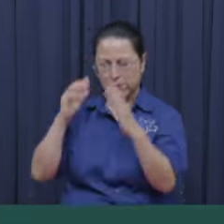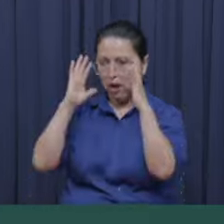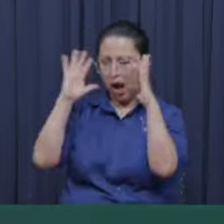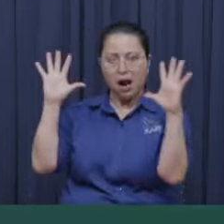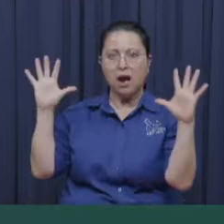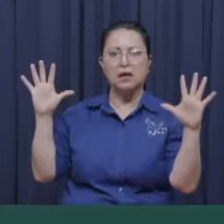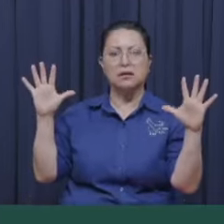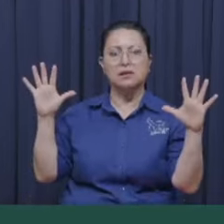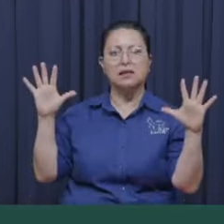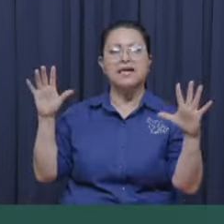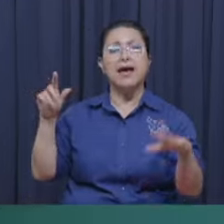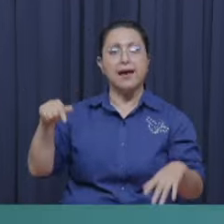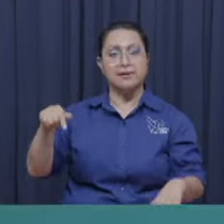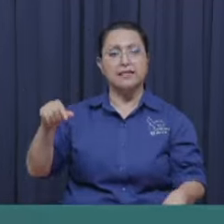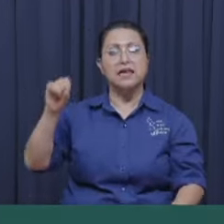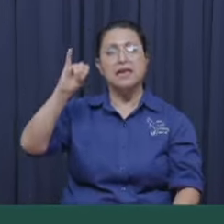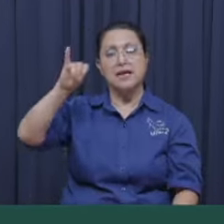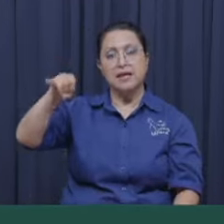¿Este es ese jinete?